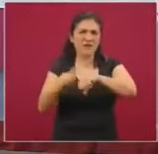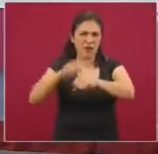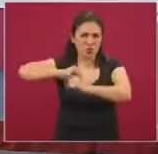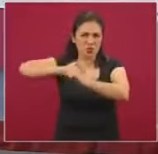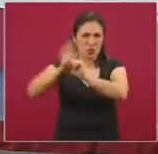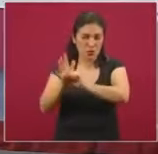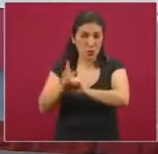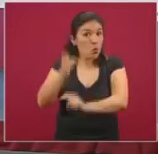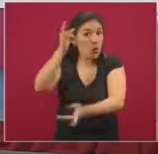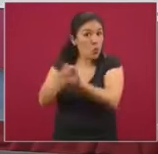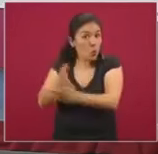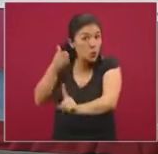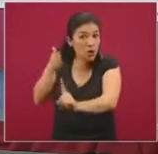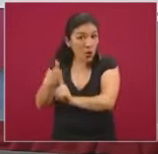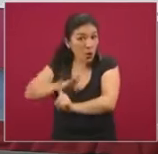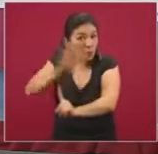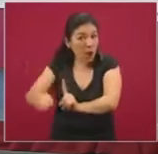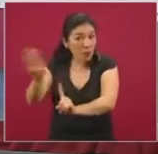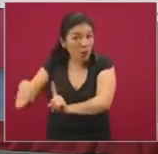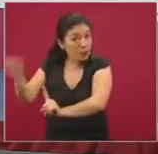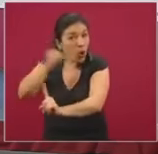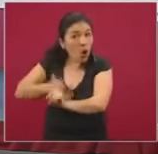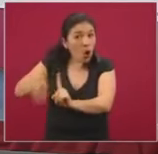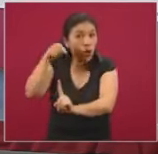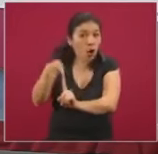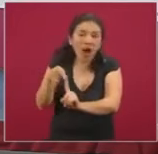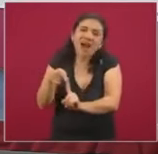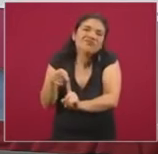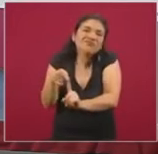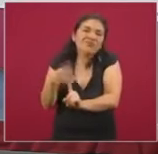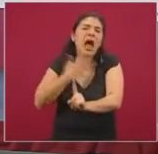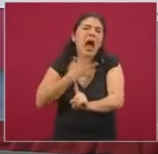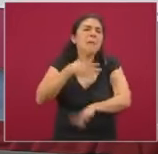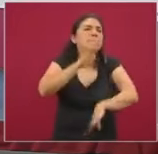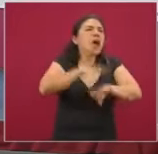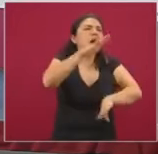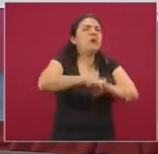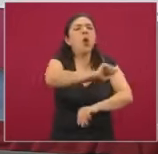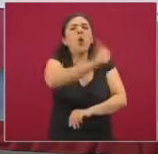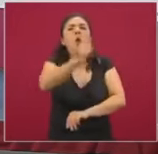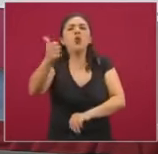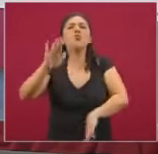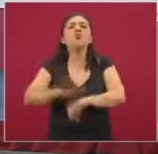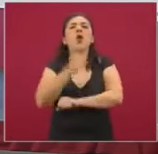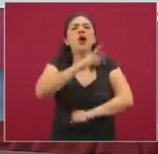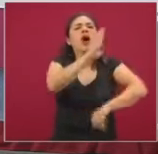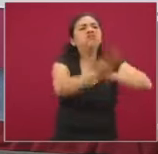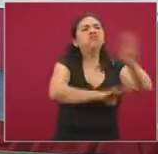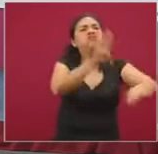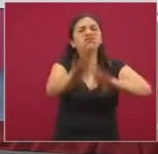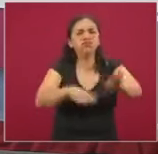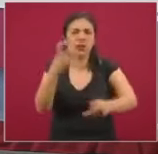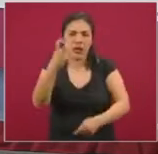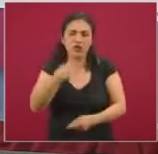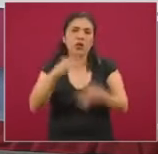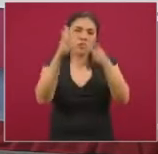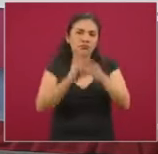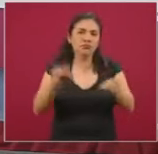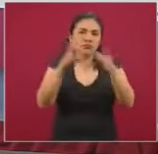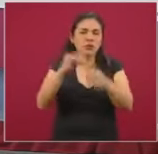exclusivo. Sabemos que hay muchas otras explicaciones y también les vamos a presentar un primer análisis de manera preliminar